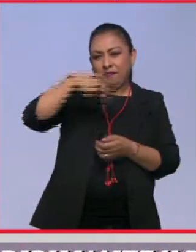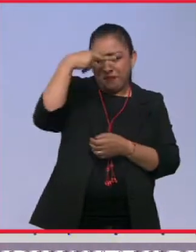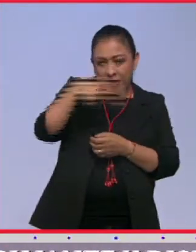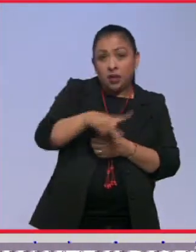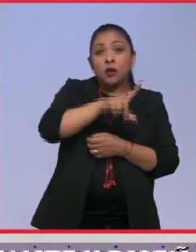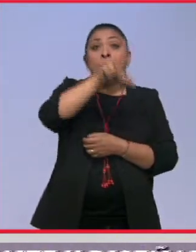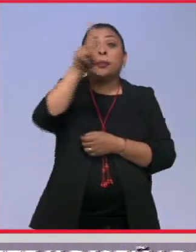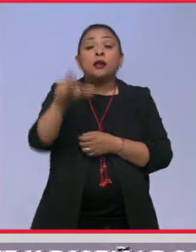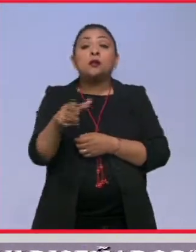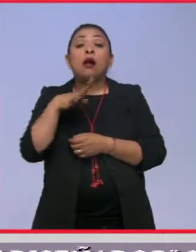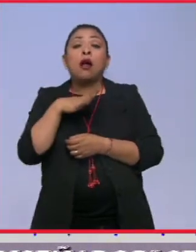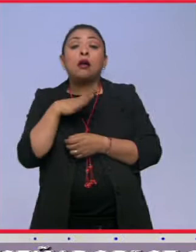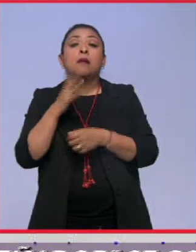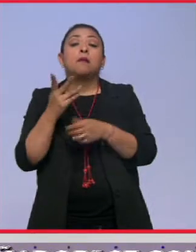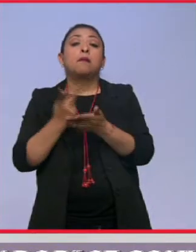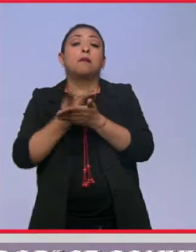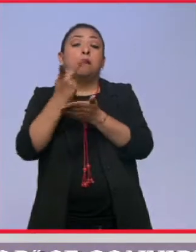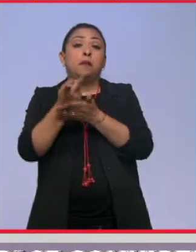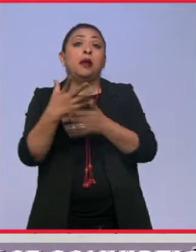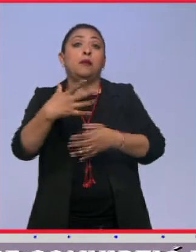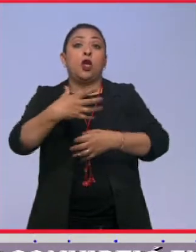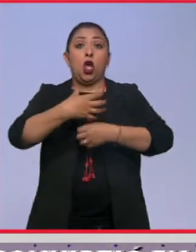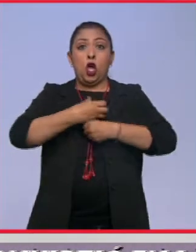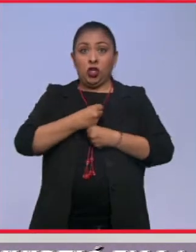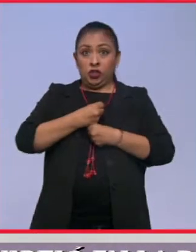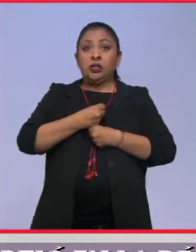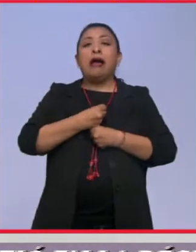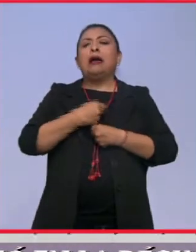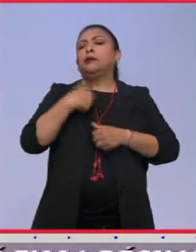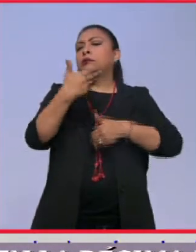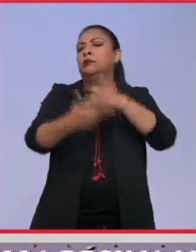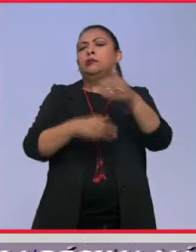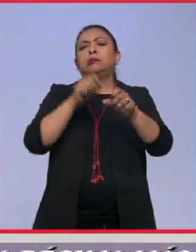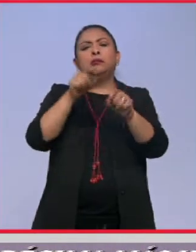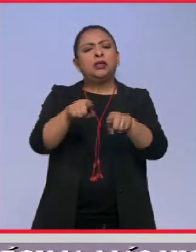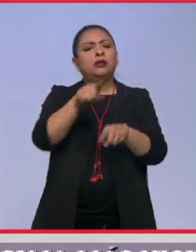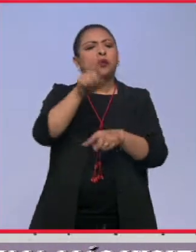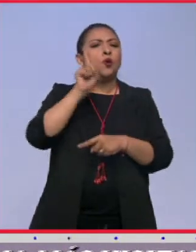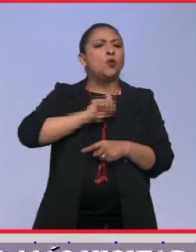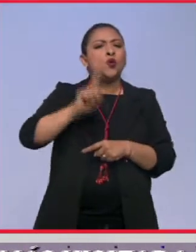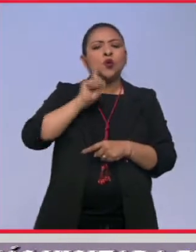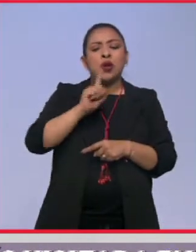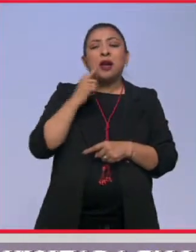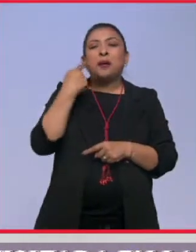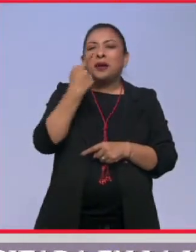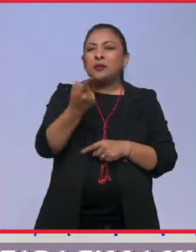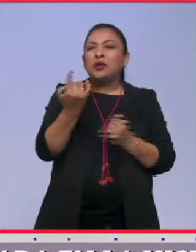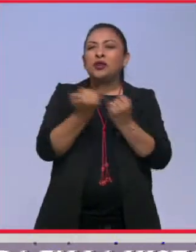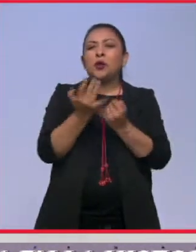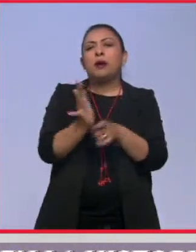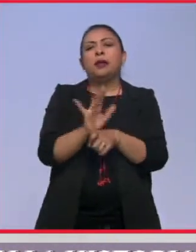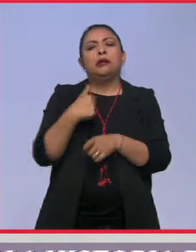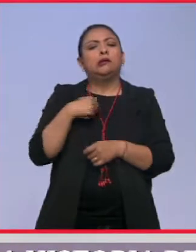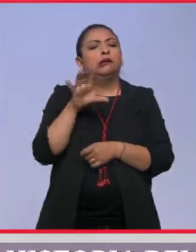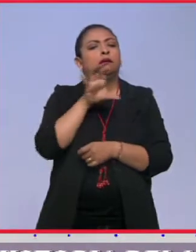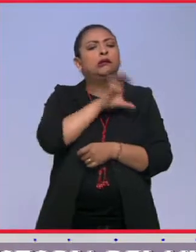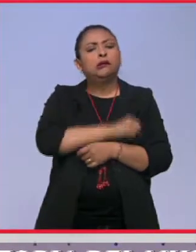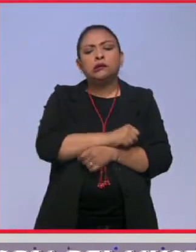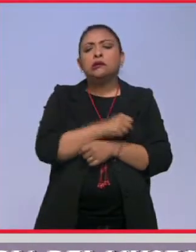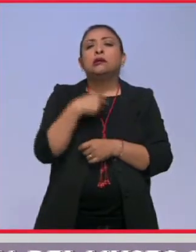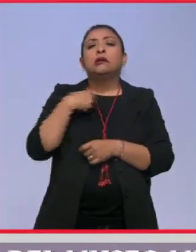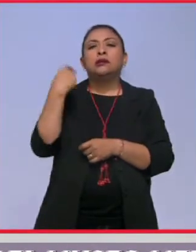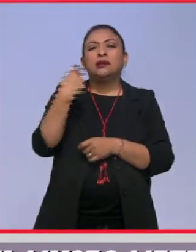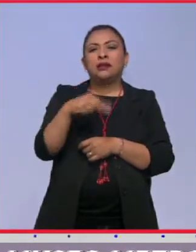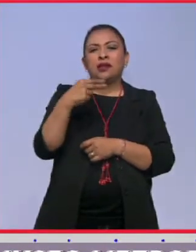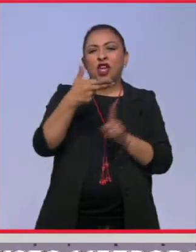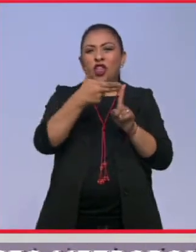finalmente le otorgaron el premio Oscar. Y por este camino va Saoirse, ¿no? Que la vimos también en una película que a mí me fascina, que se llama El